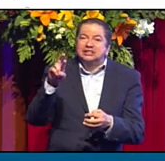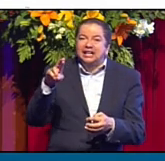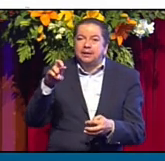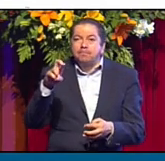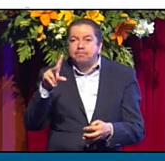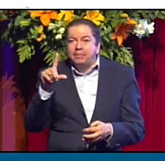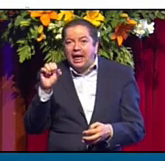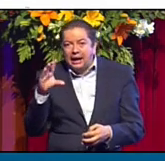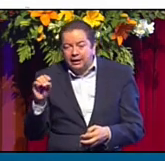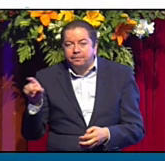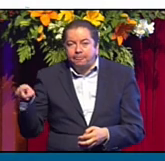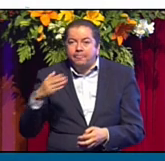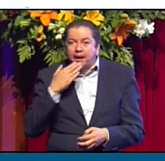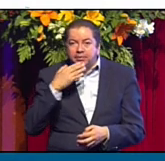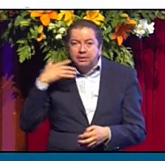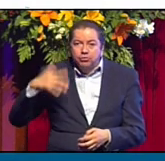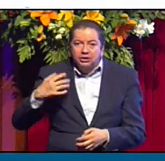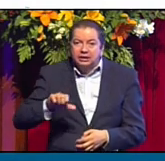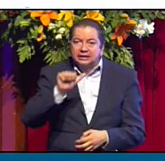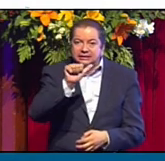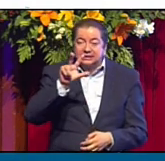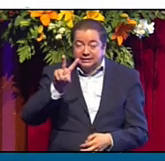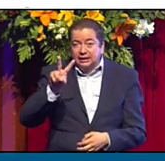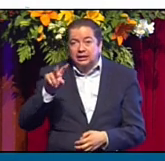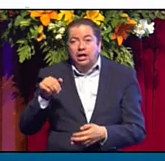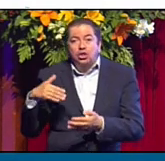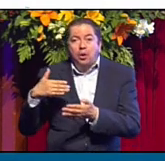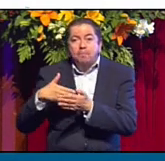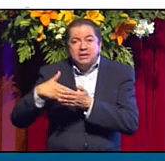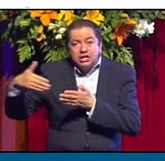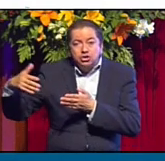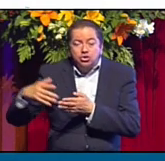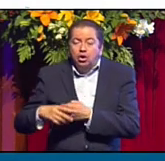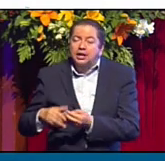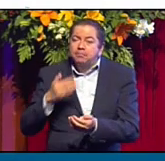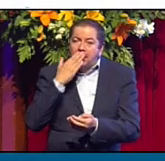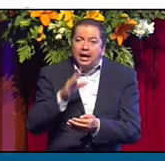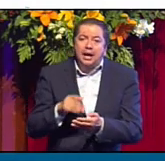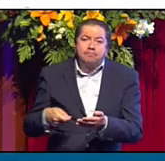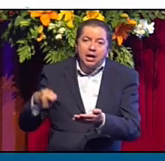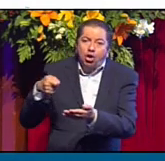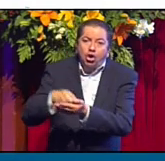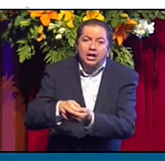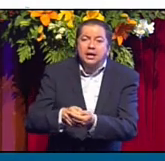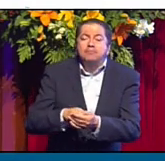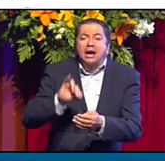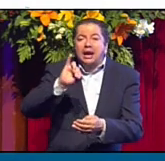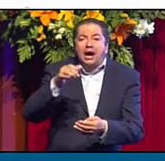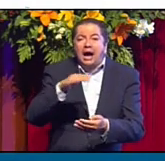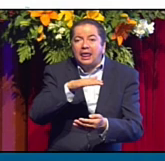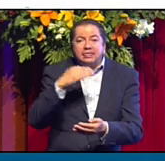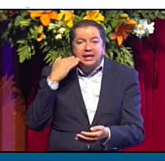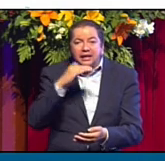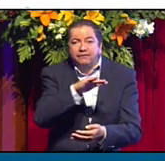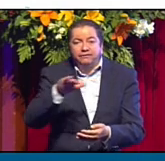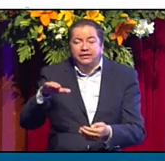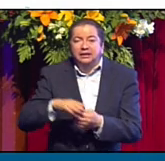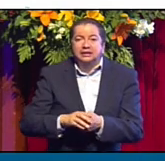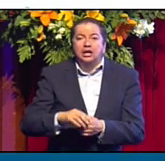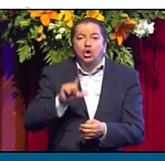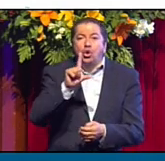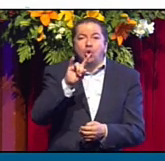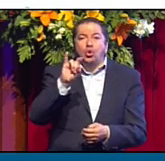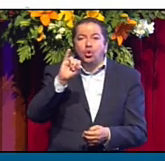importante. Aquí 62 millones de pesos para el mejoramiento del jardín infantil Luz del Valle de Andacollito. Era el